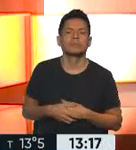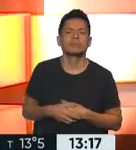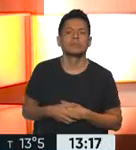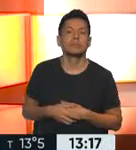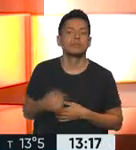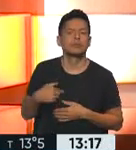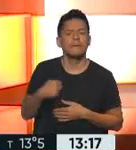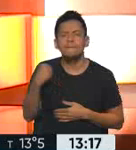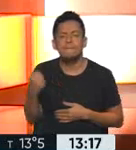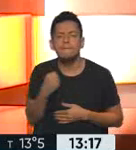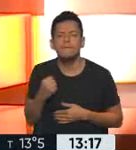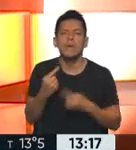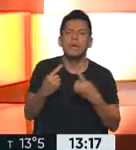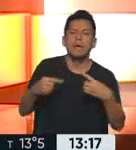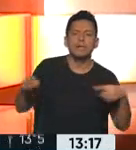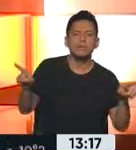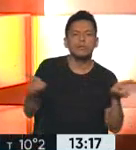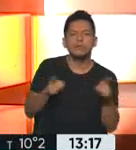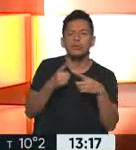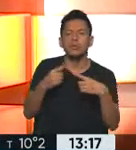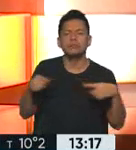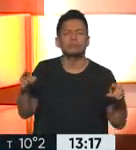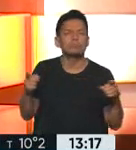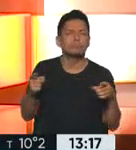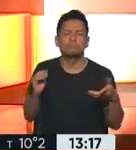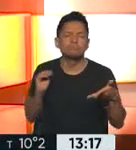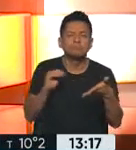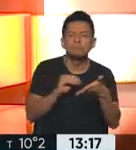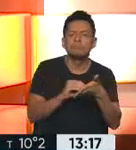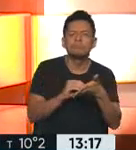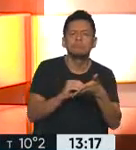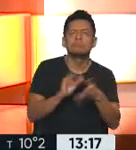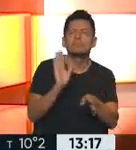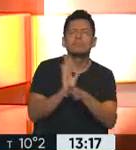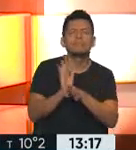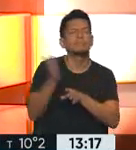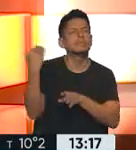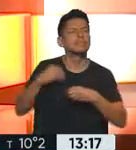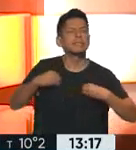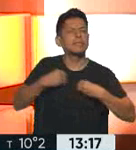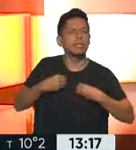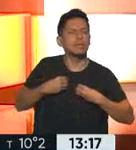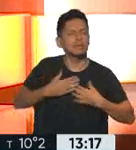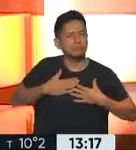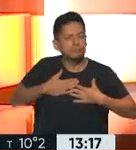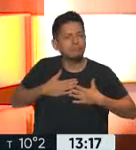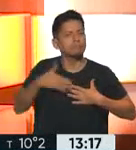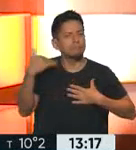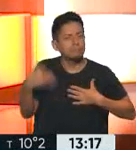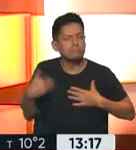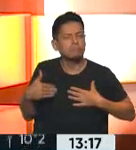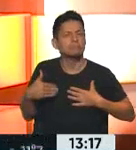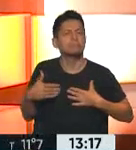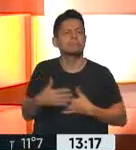Traté de plasmar en estas canciones un poco el sentimiento que me provocó el hecho de que